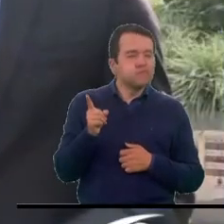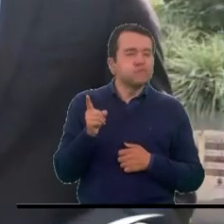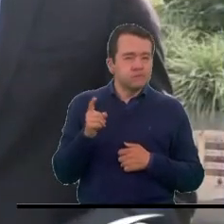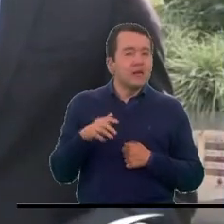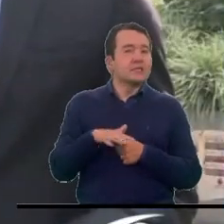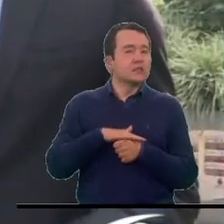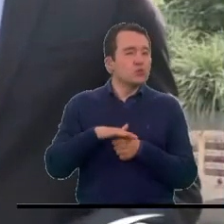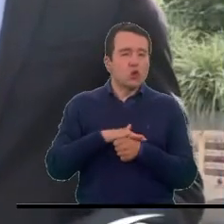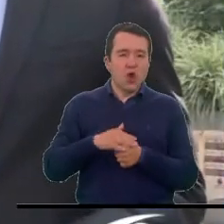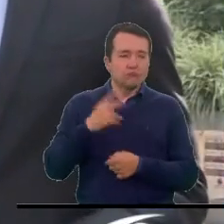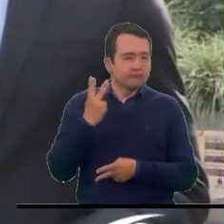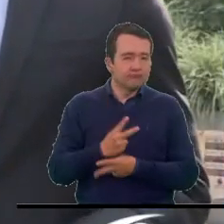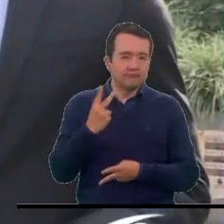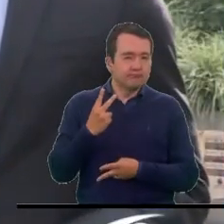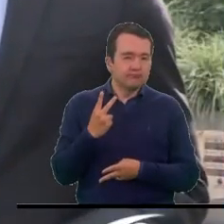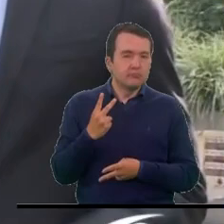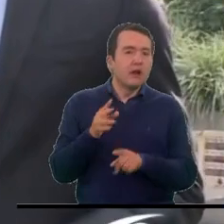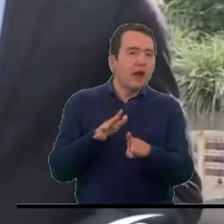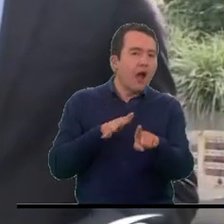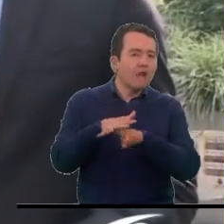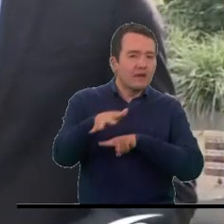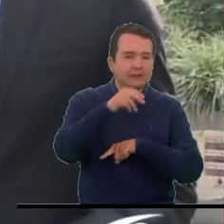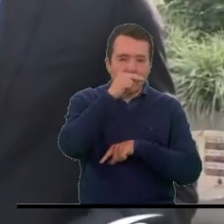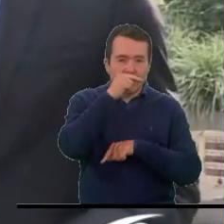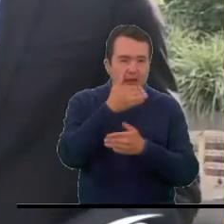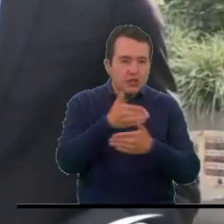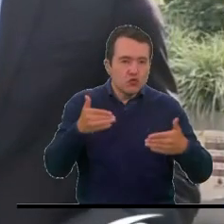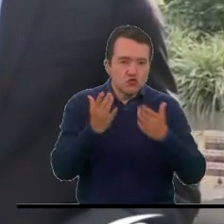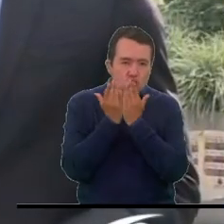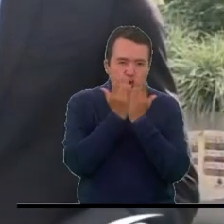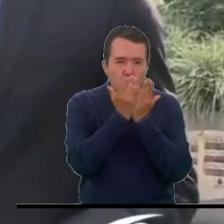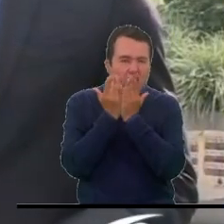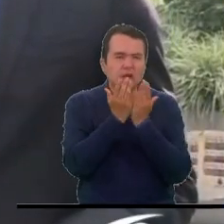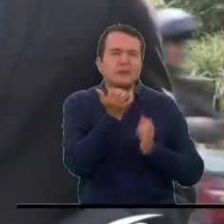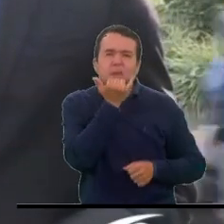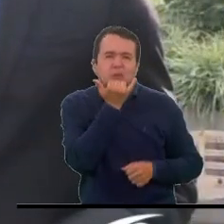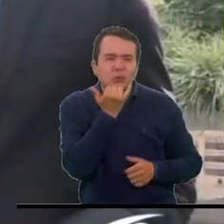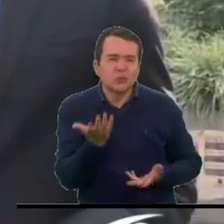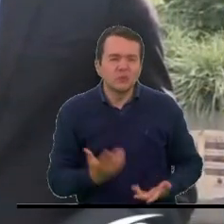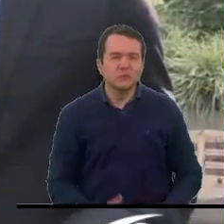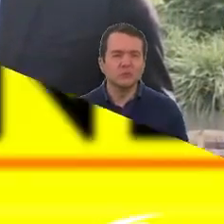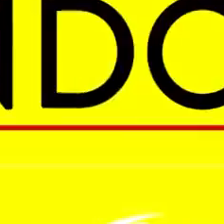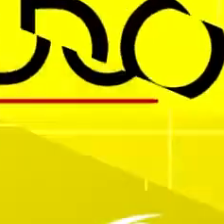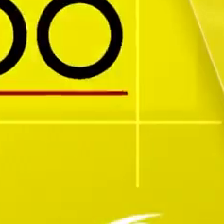afectando a los estudiantes de un colegio. ¿De qué se trata, Andrés?